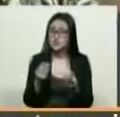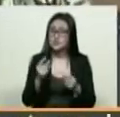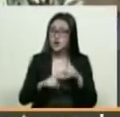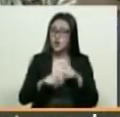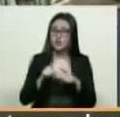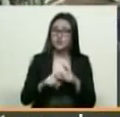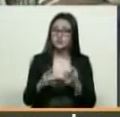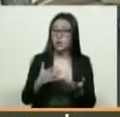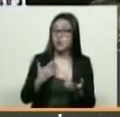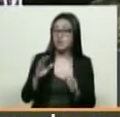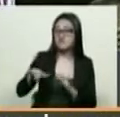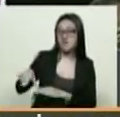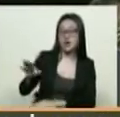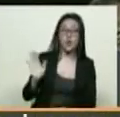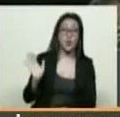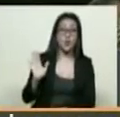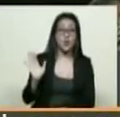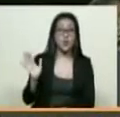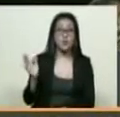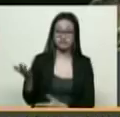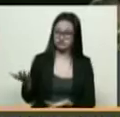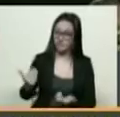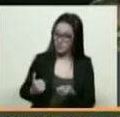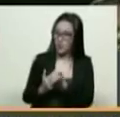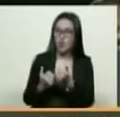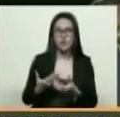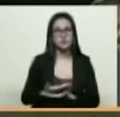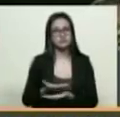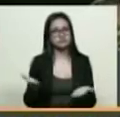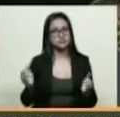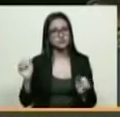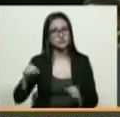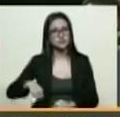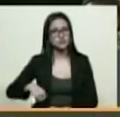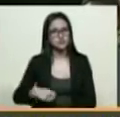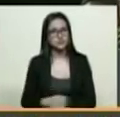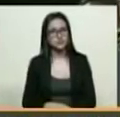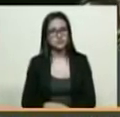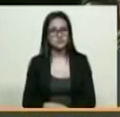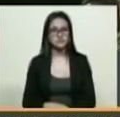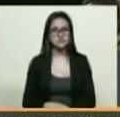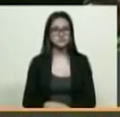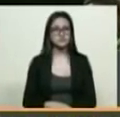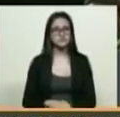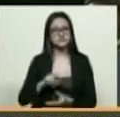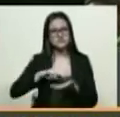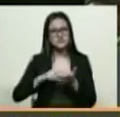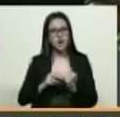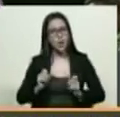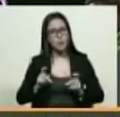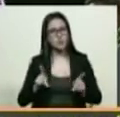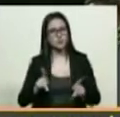que no podemos negarnos, cerrarnos, todo lo contrario, constituye una oportunidad.